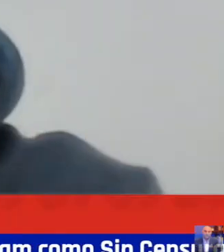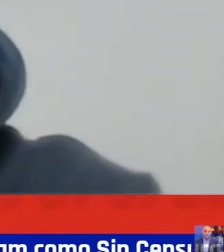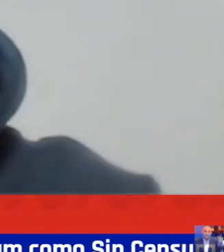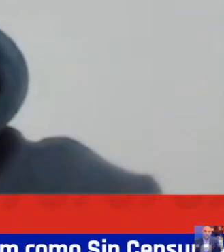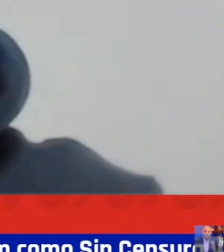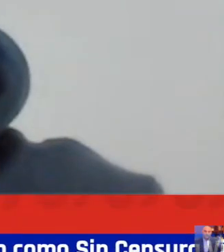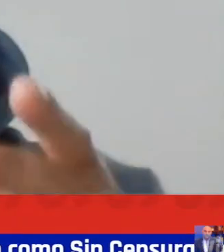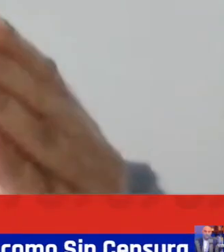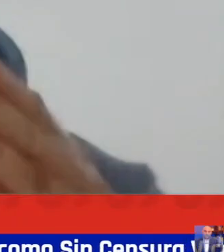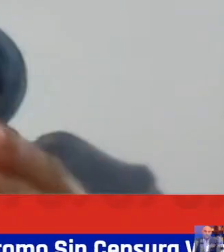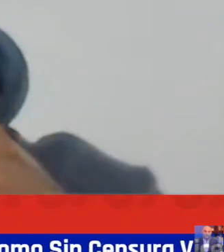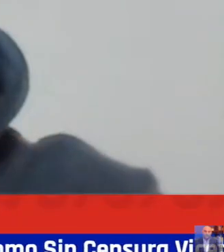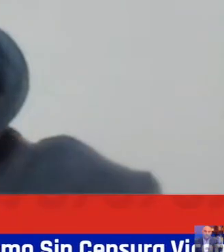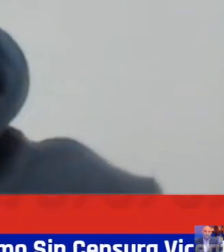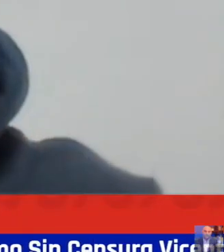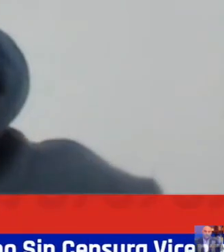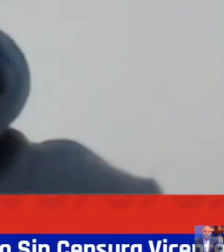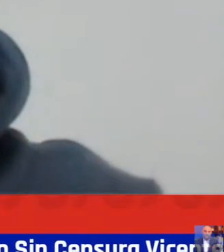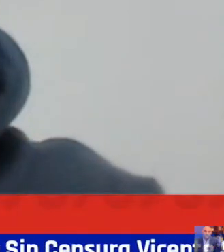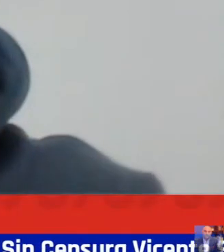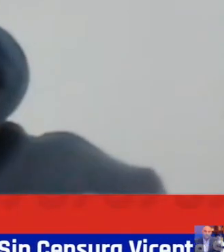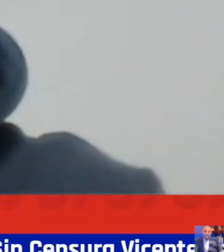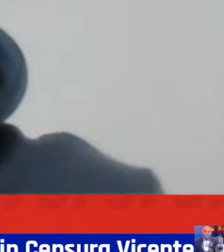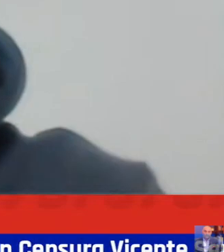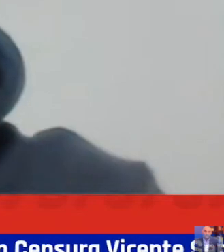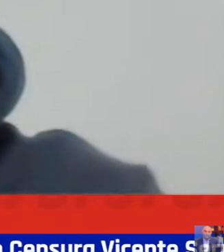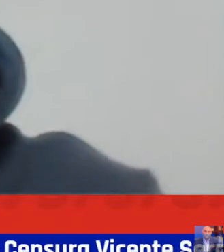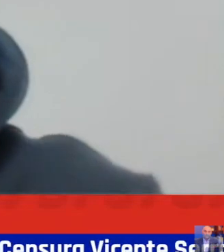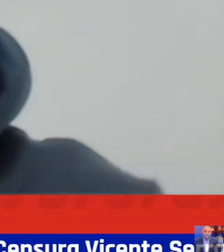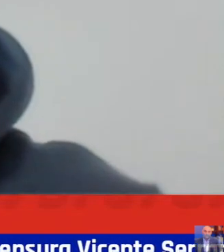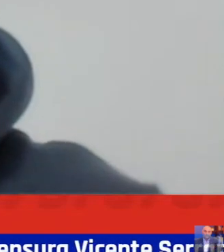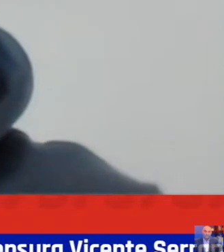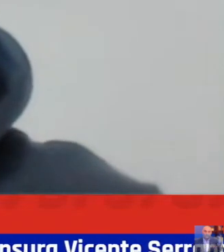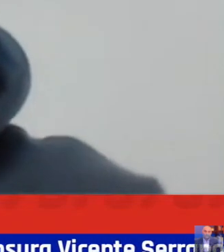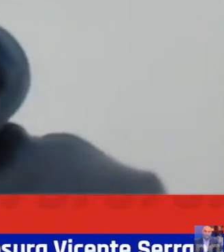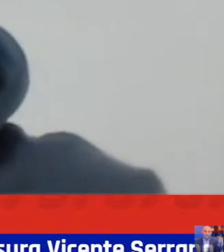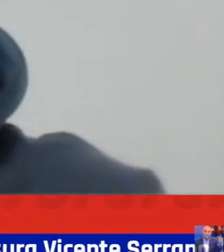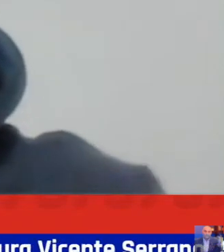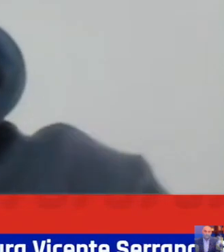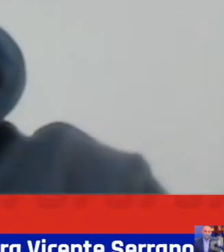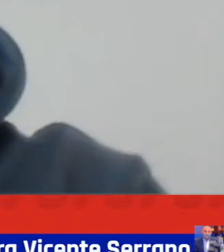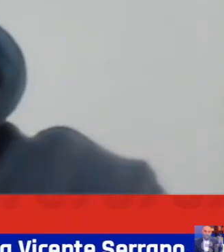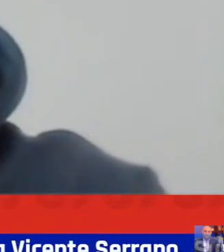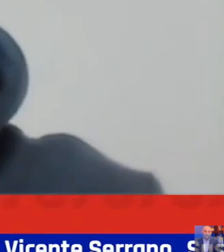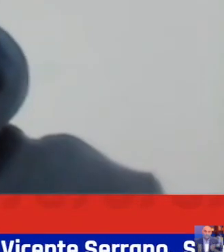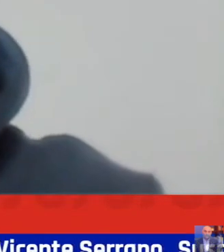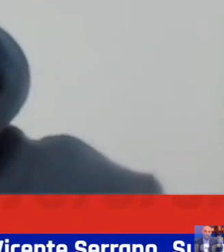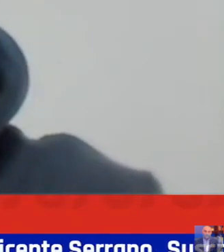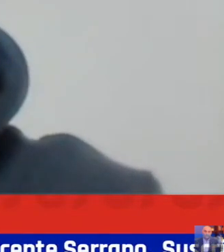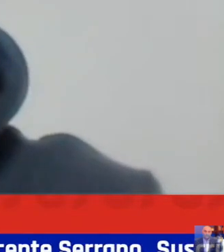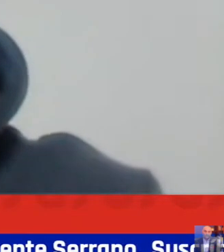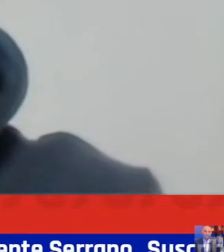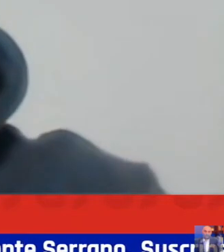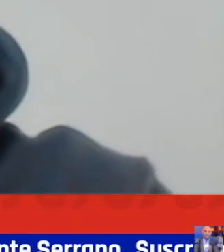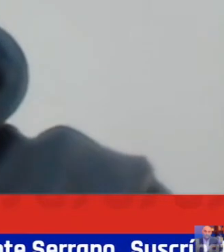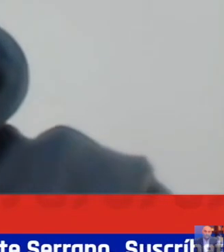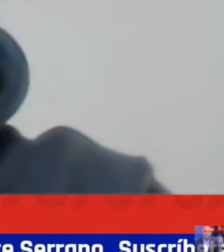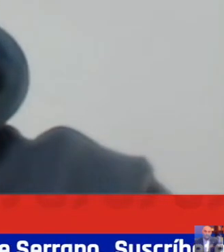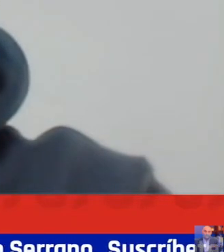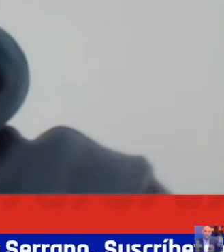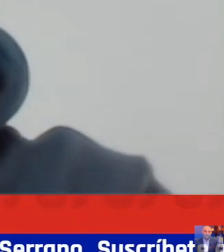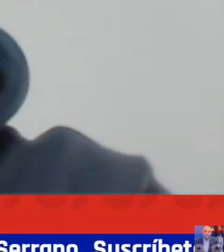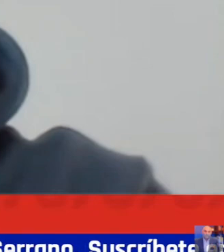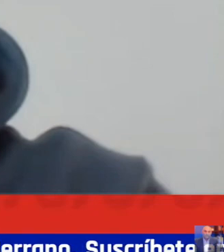Así es, querido Vicente, eso es prueba justamente de lo que estamos defendiendo. Aquí estamos haciendo una